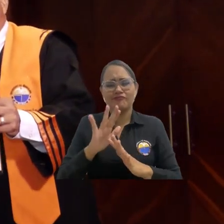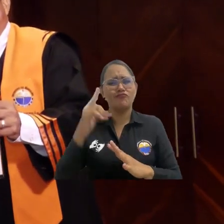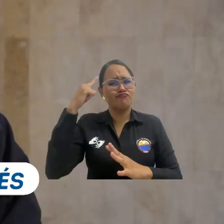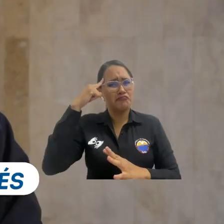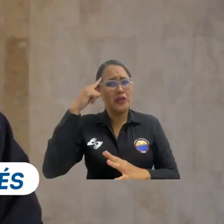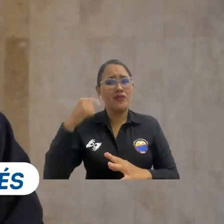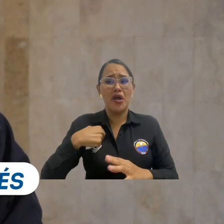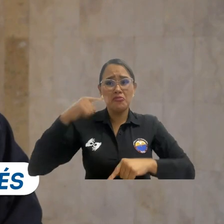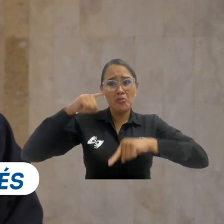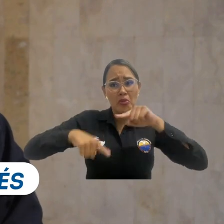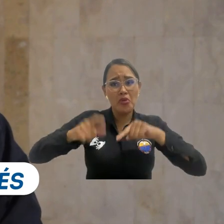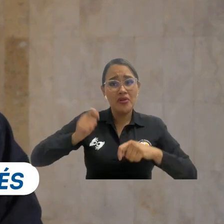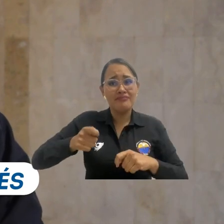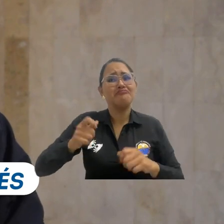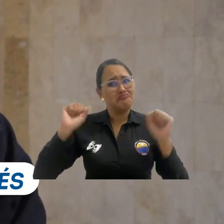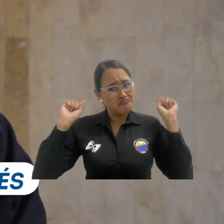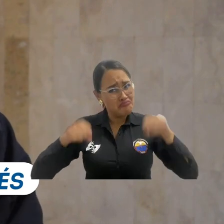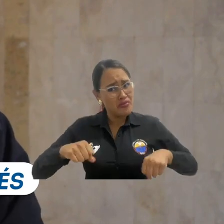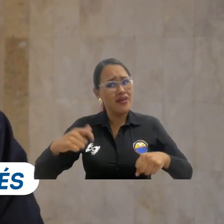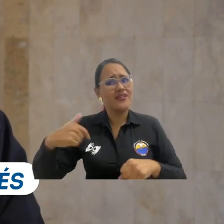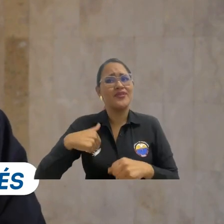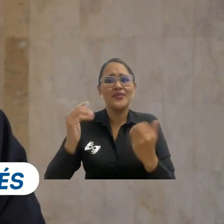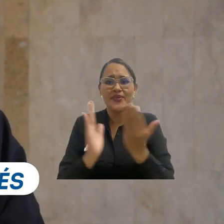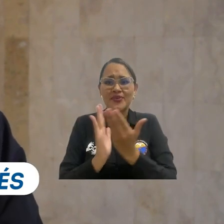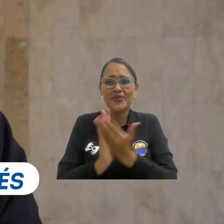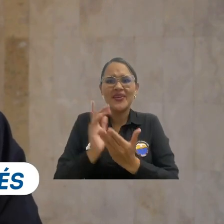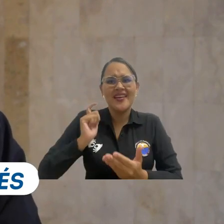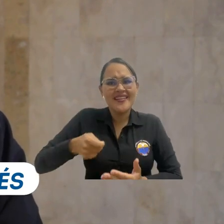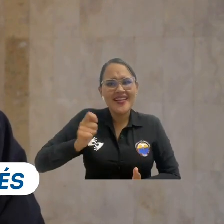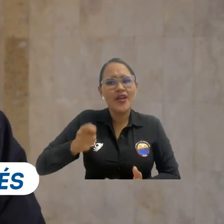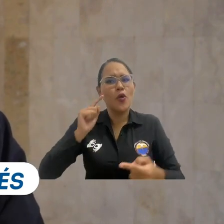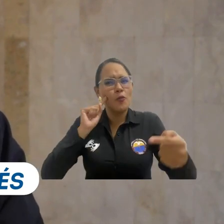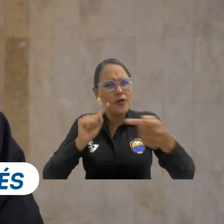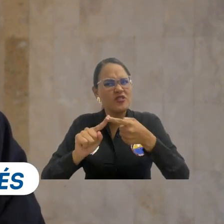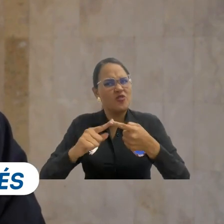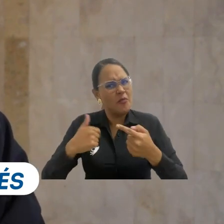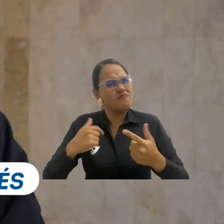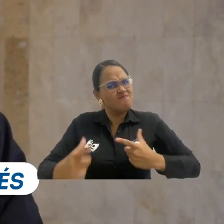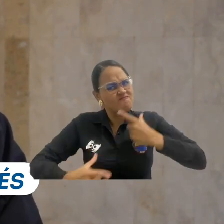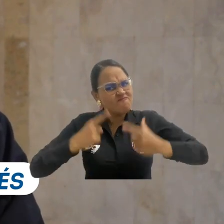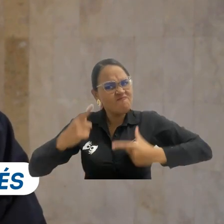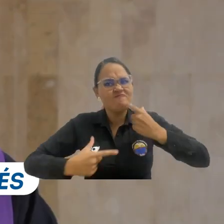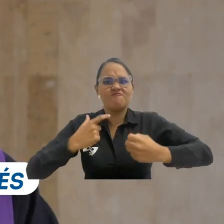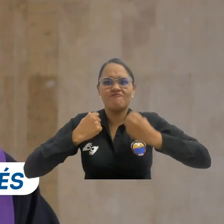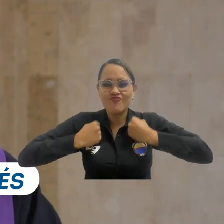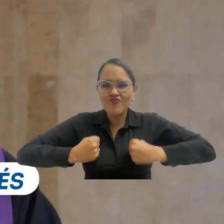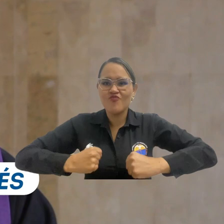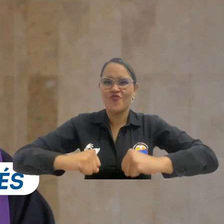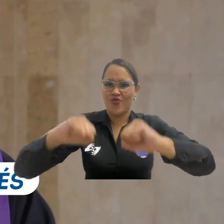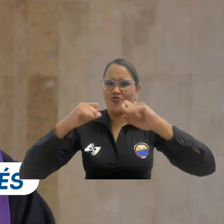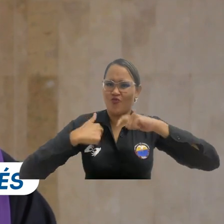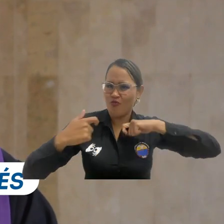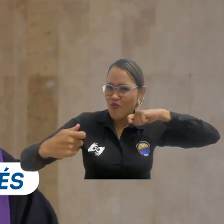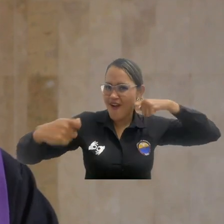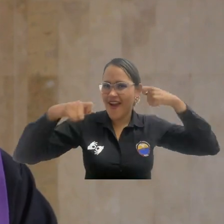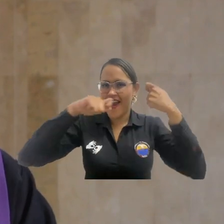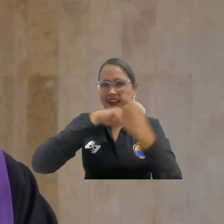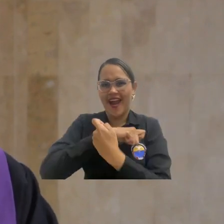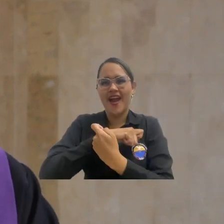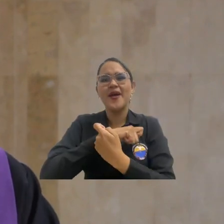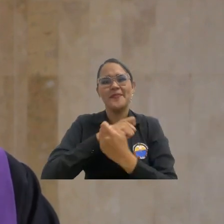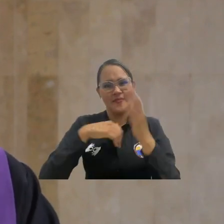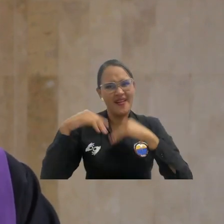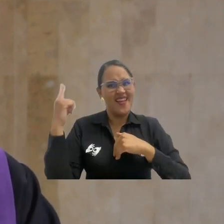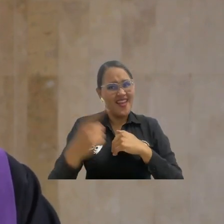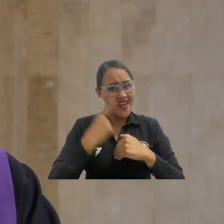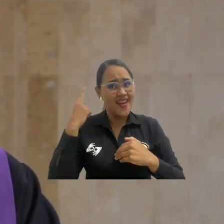debería estudiar Derecho para también tener una herramienta para seguir adelante y cambiar